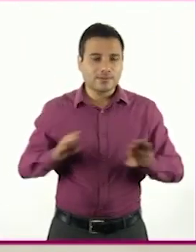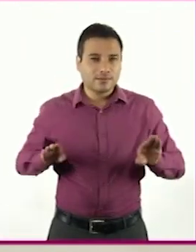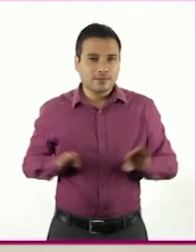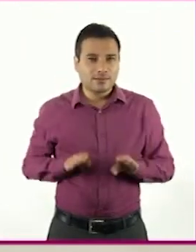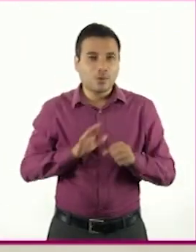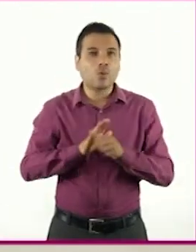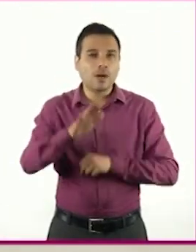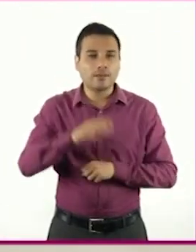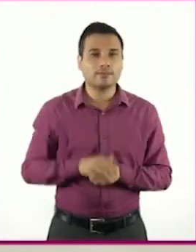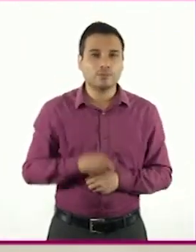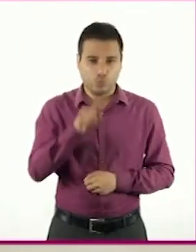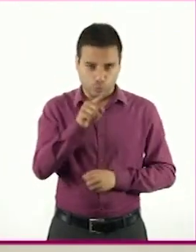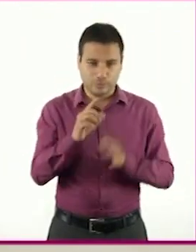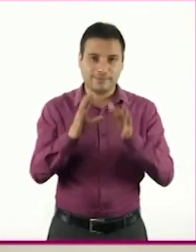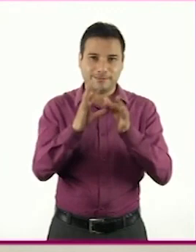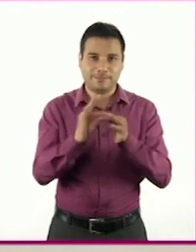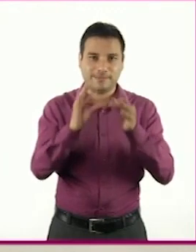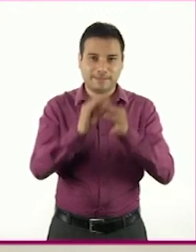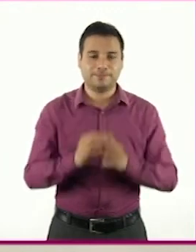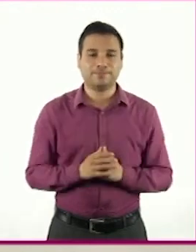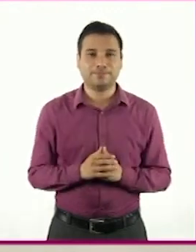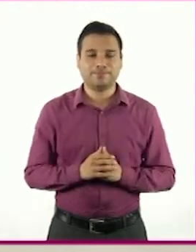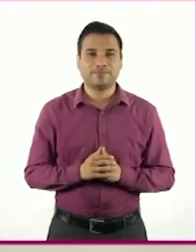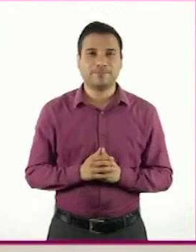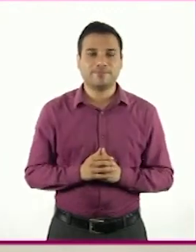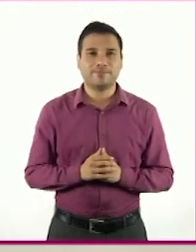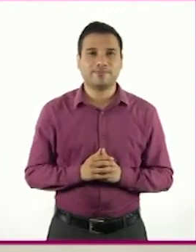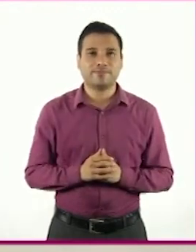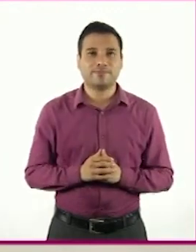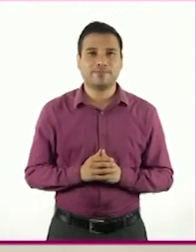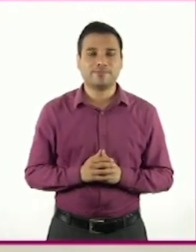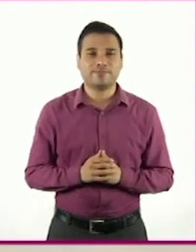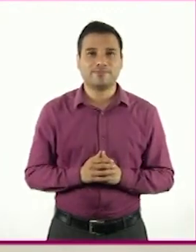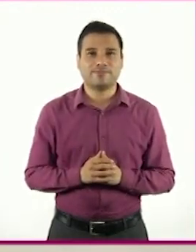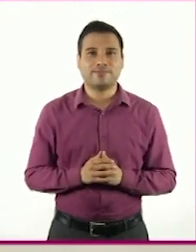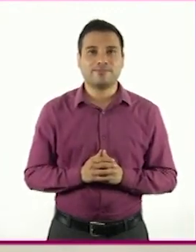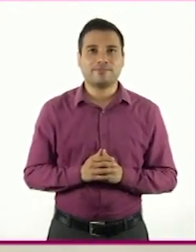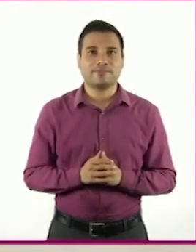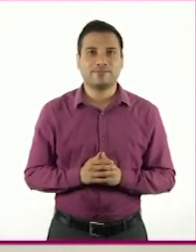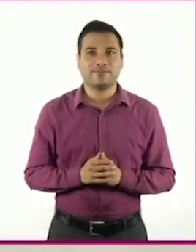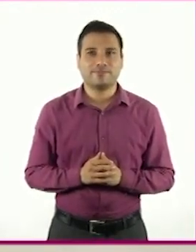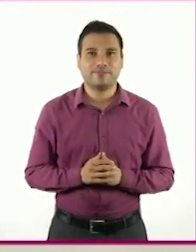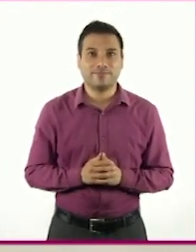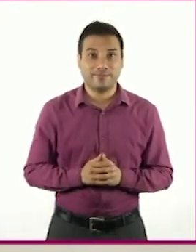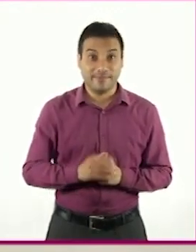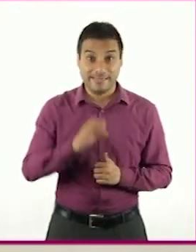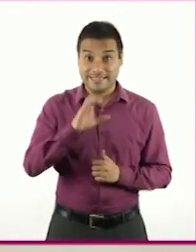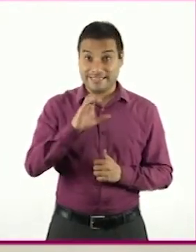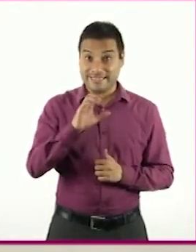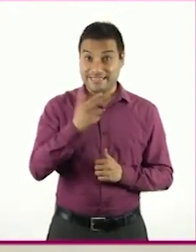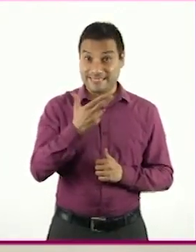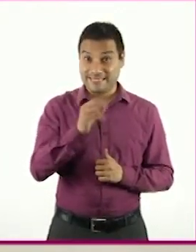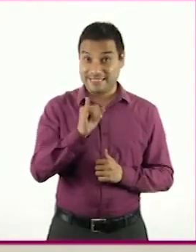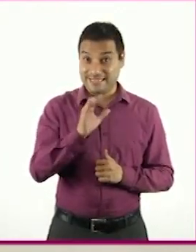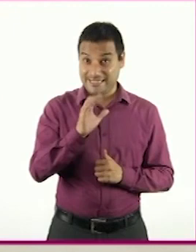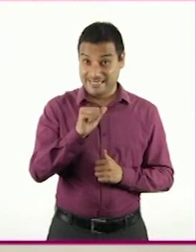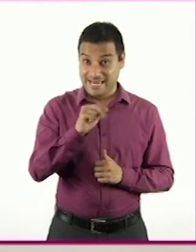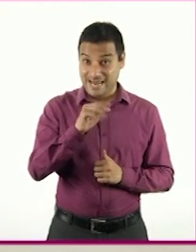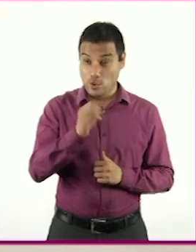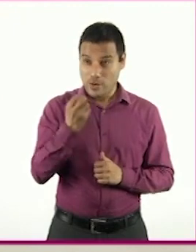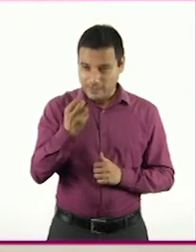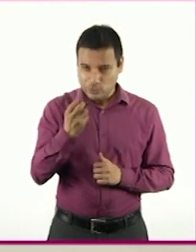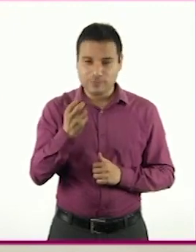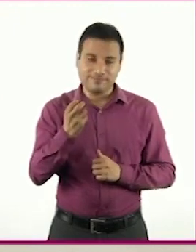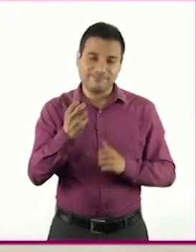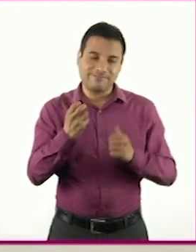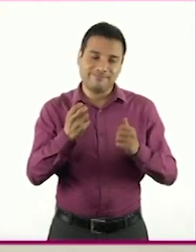Finalmente, argumenten. ¿Por qué este caso es un ejemplo de identidad pluricultural? Si es necesario,